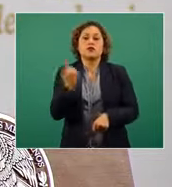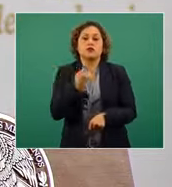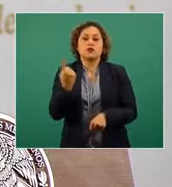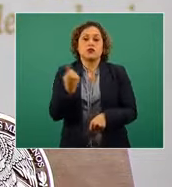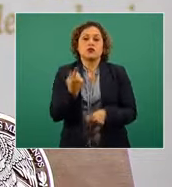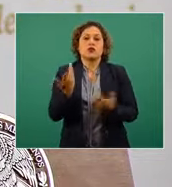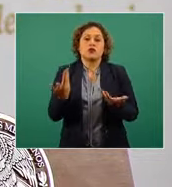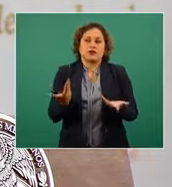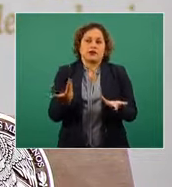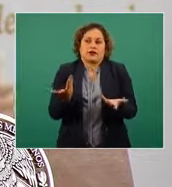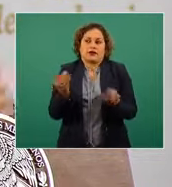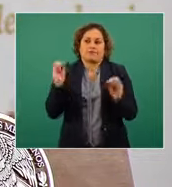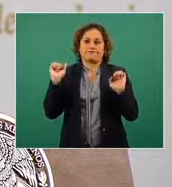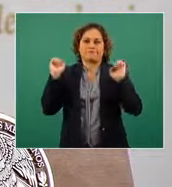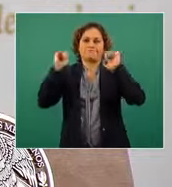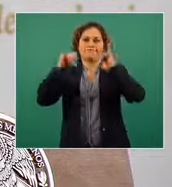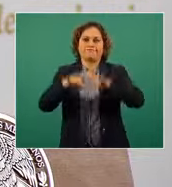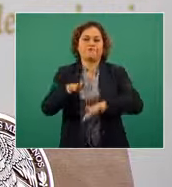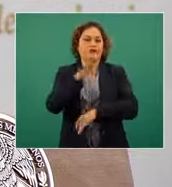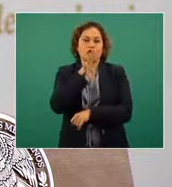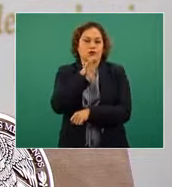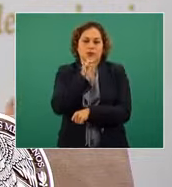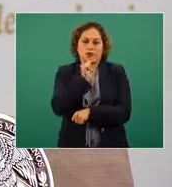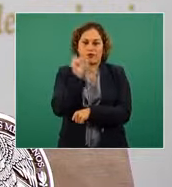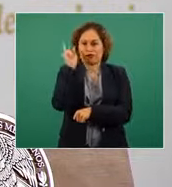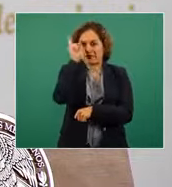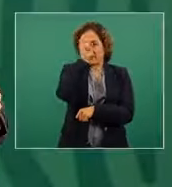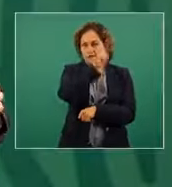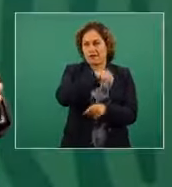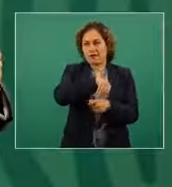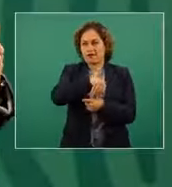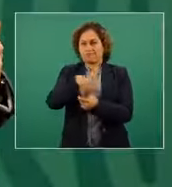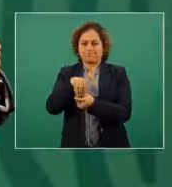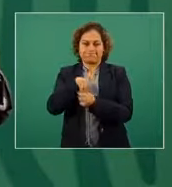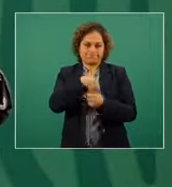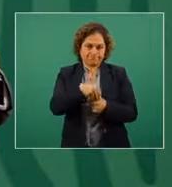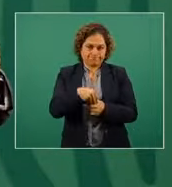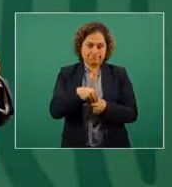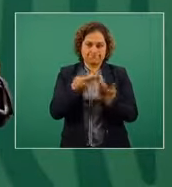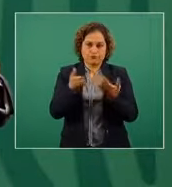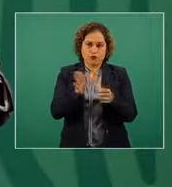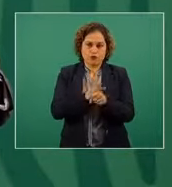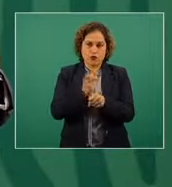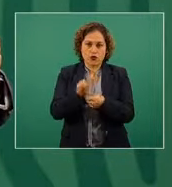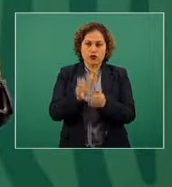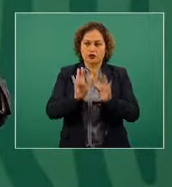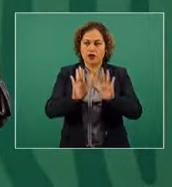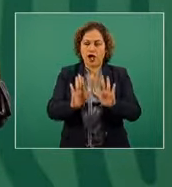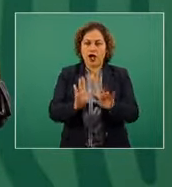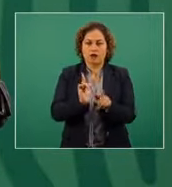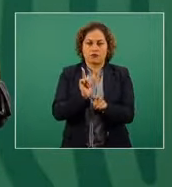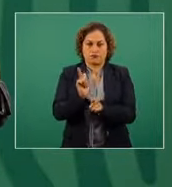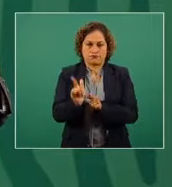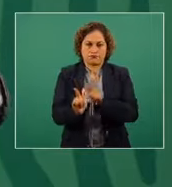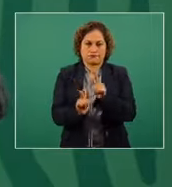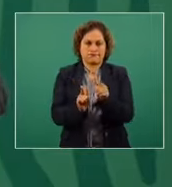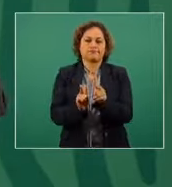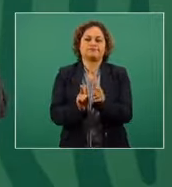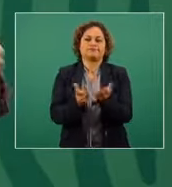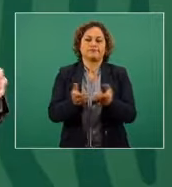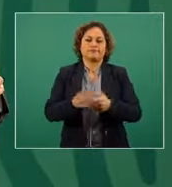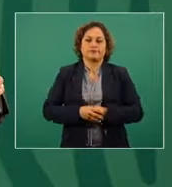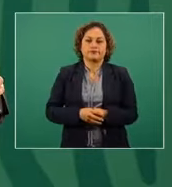sana distancia el movilizar a tanta gente en ese espacio. Si empieza a reducir